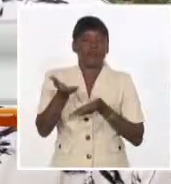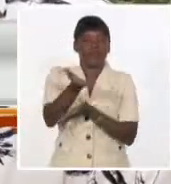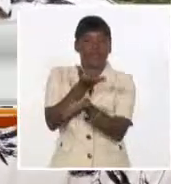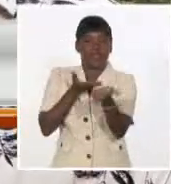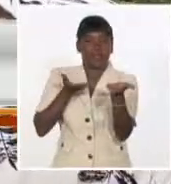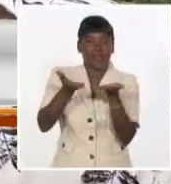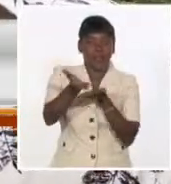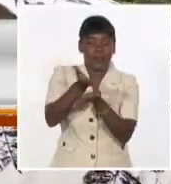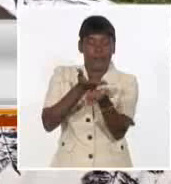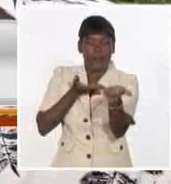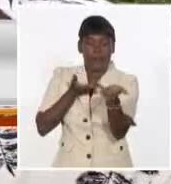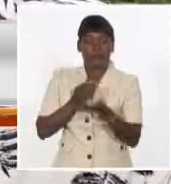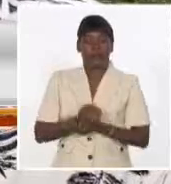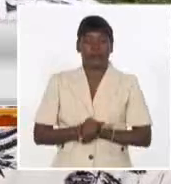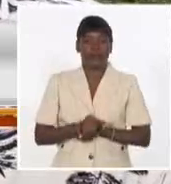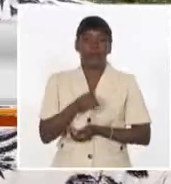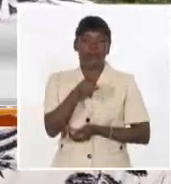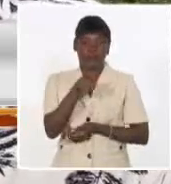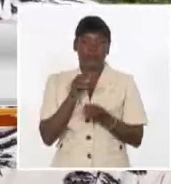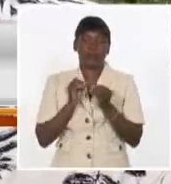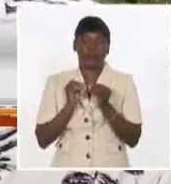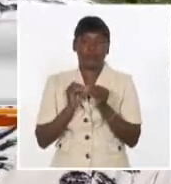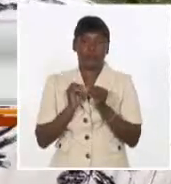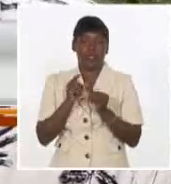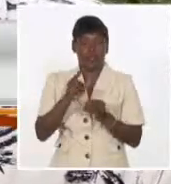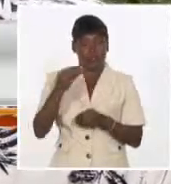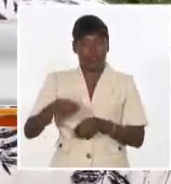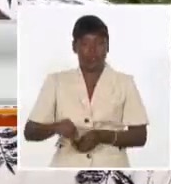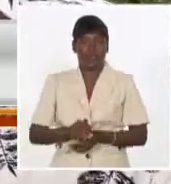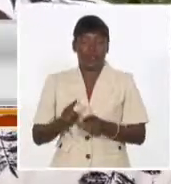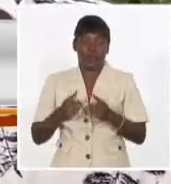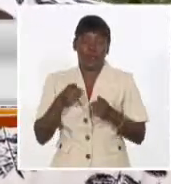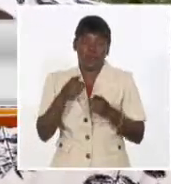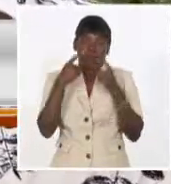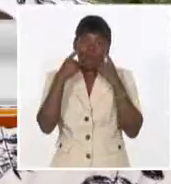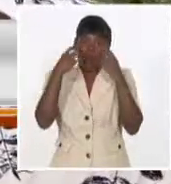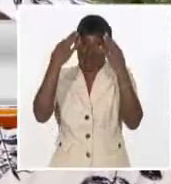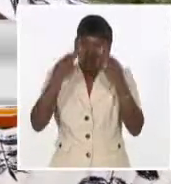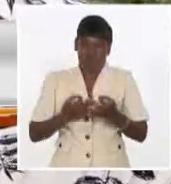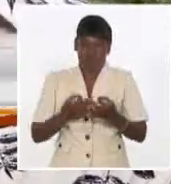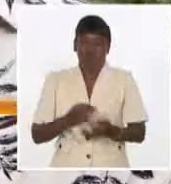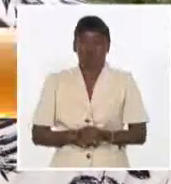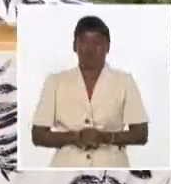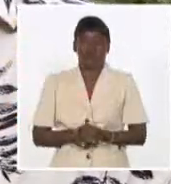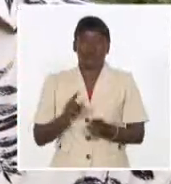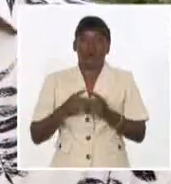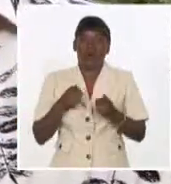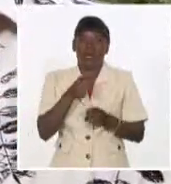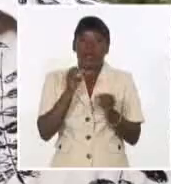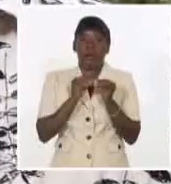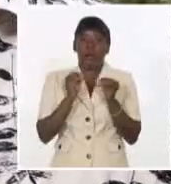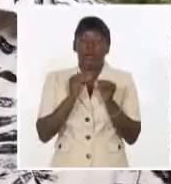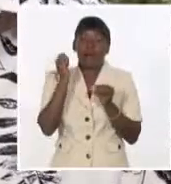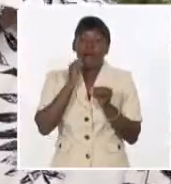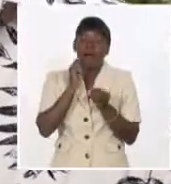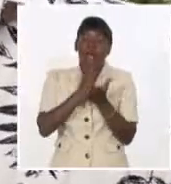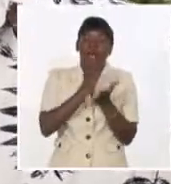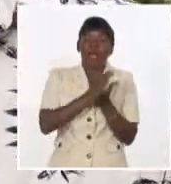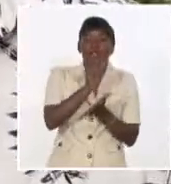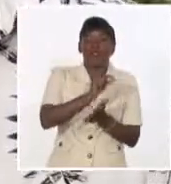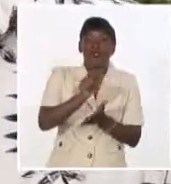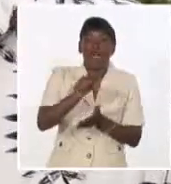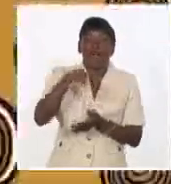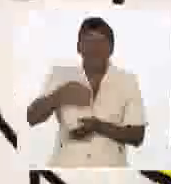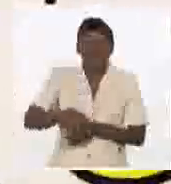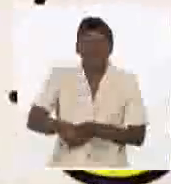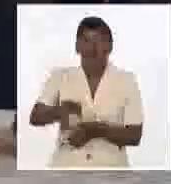interactuar. Y esto incluso, y más importante todavía, es para los estudiantes de la enseñanza artística